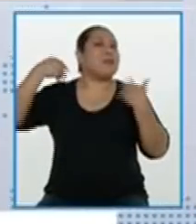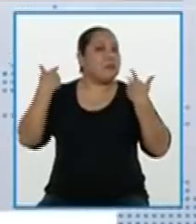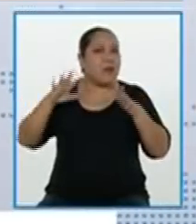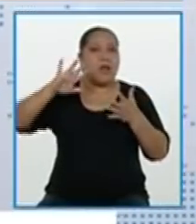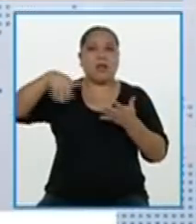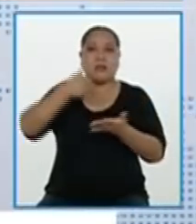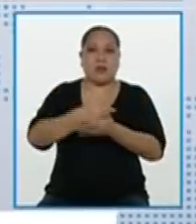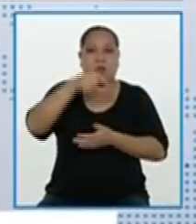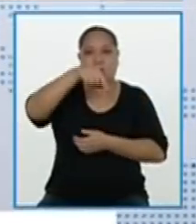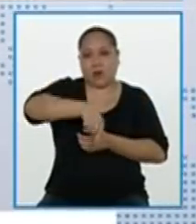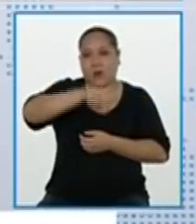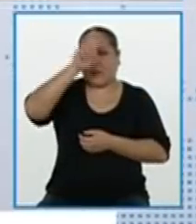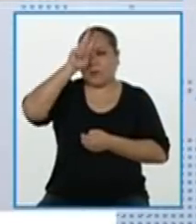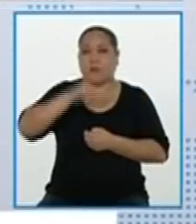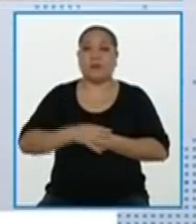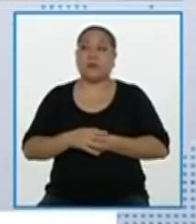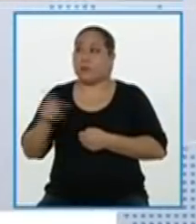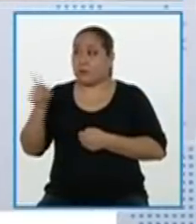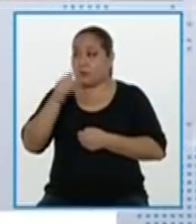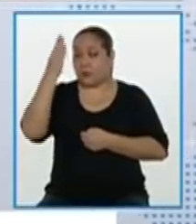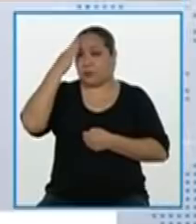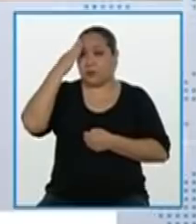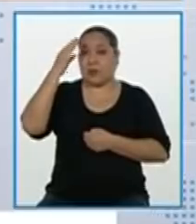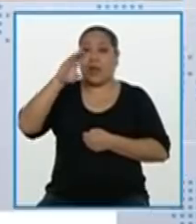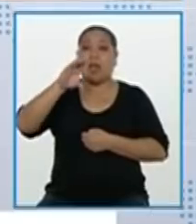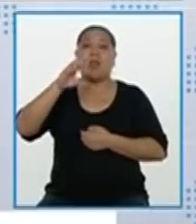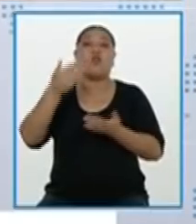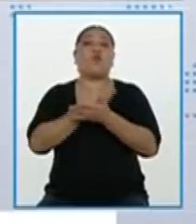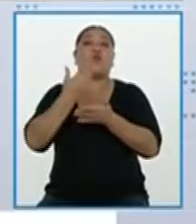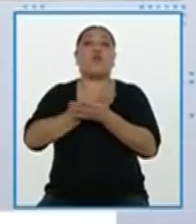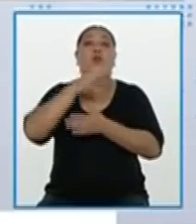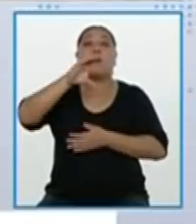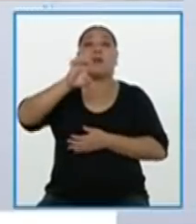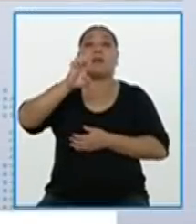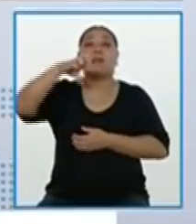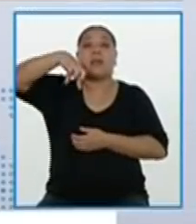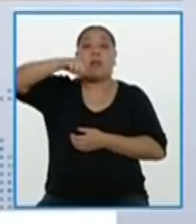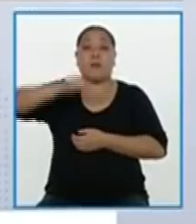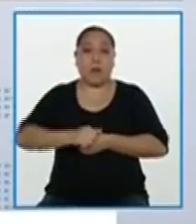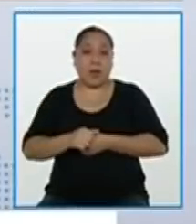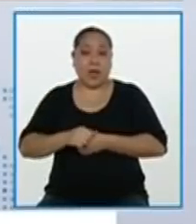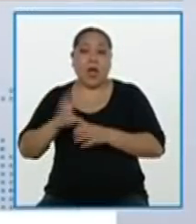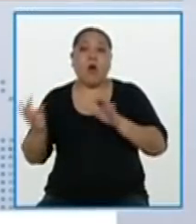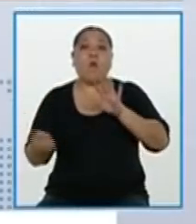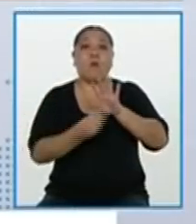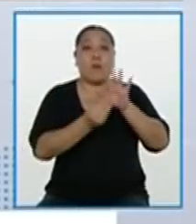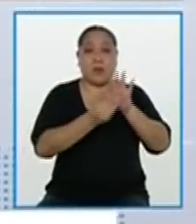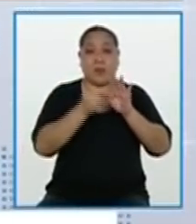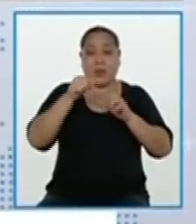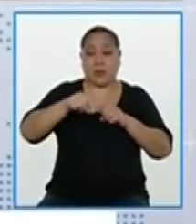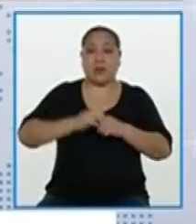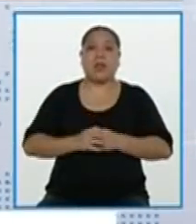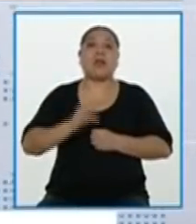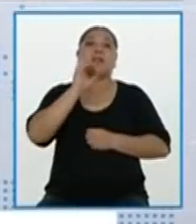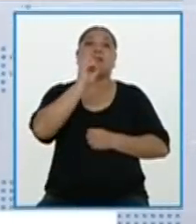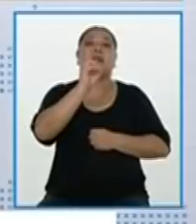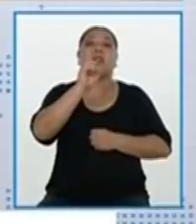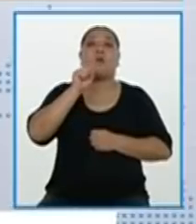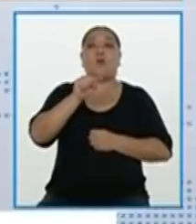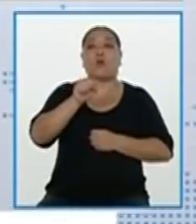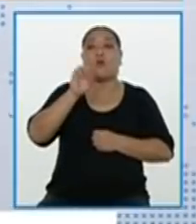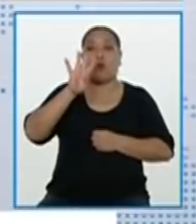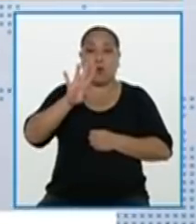la región, pero ya no es la misma posición macroeconómica que teníamos en febrero, ¿no? Esto ha sido, bueno,